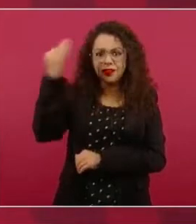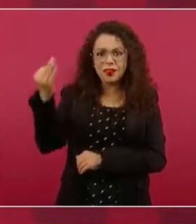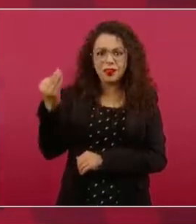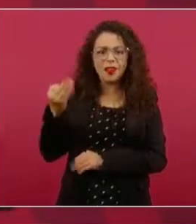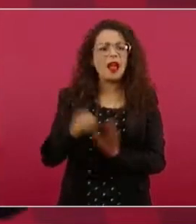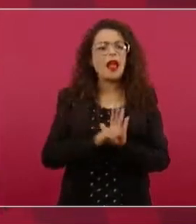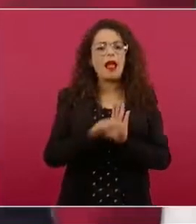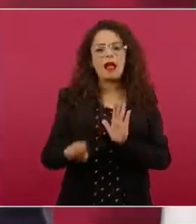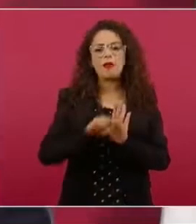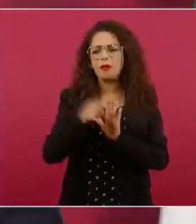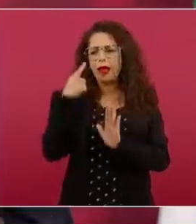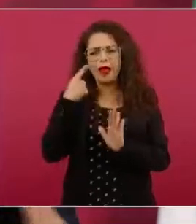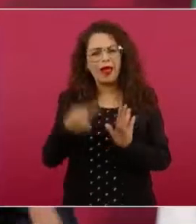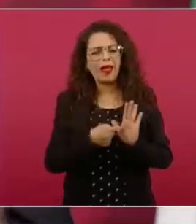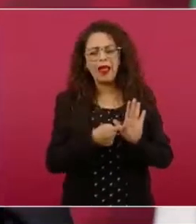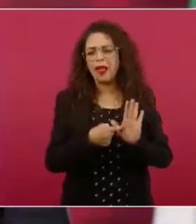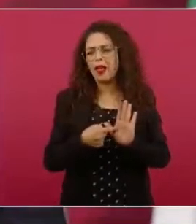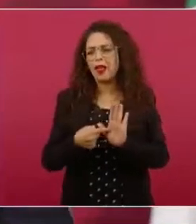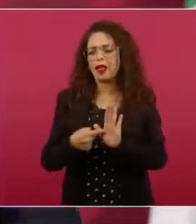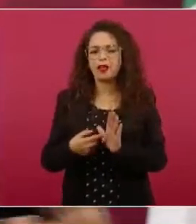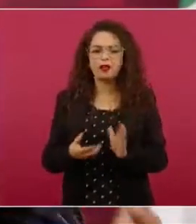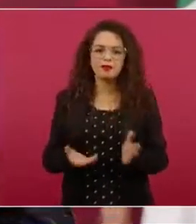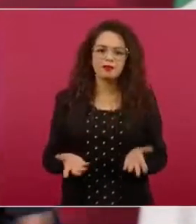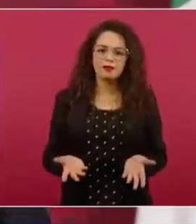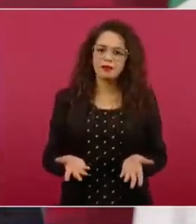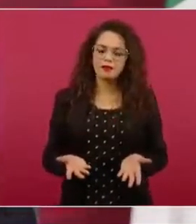Pues por eso